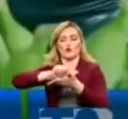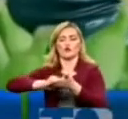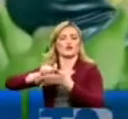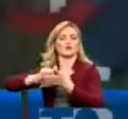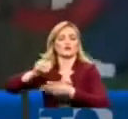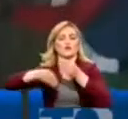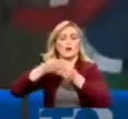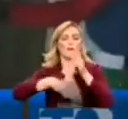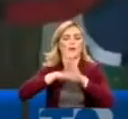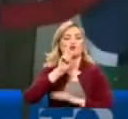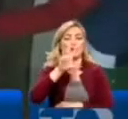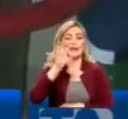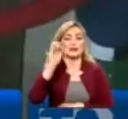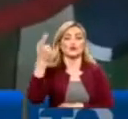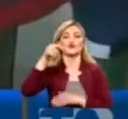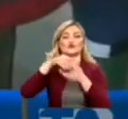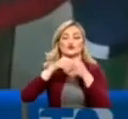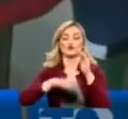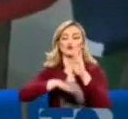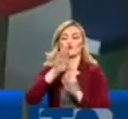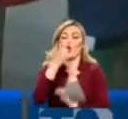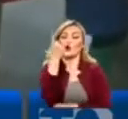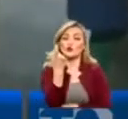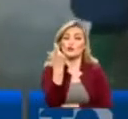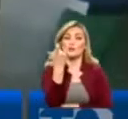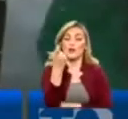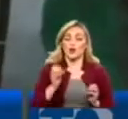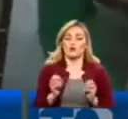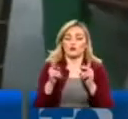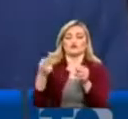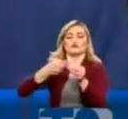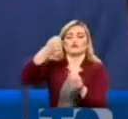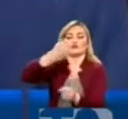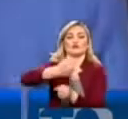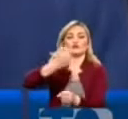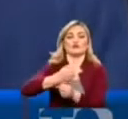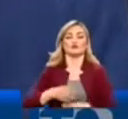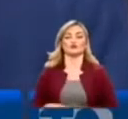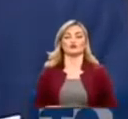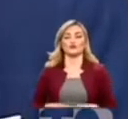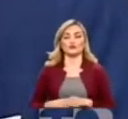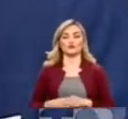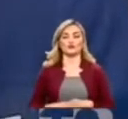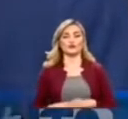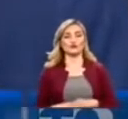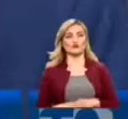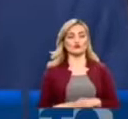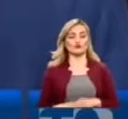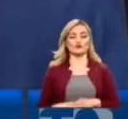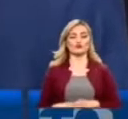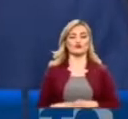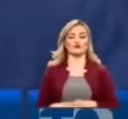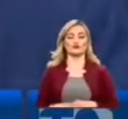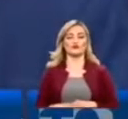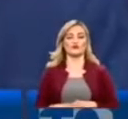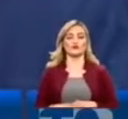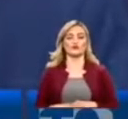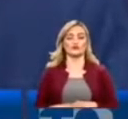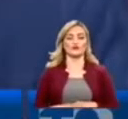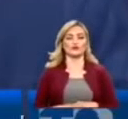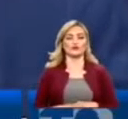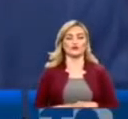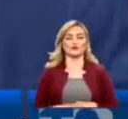2.500 millones de dólares y más de 11.000 plazas de empleo directo. Y creemos que el incentivo de la